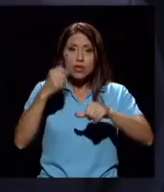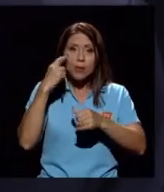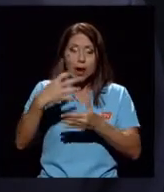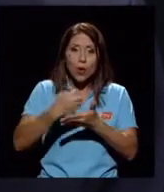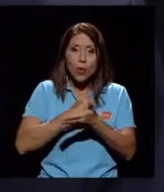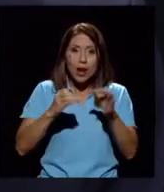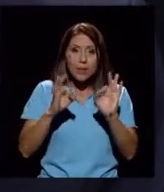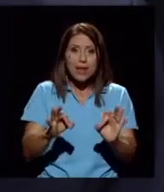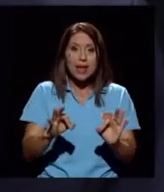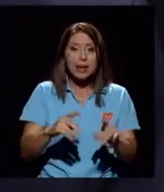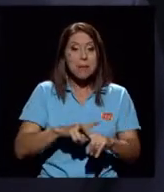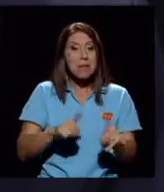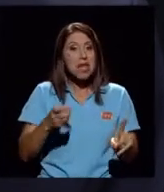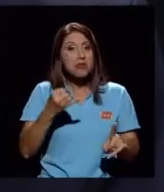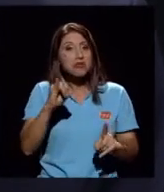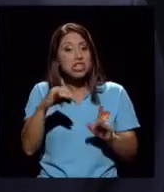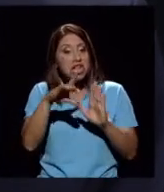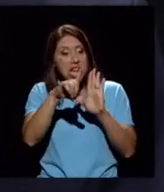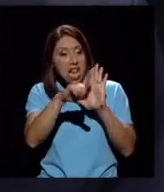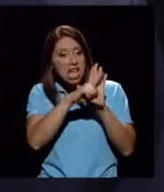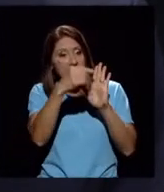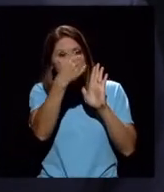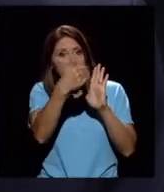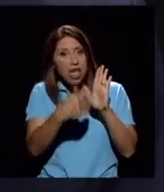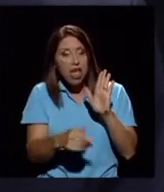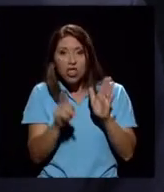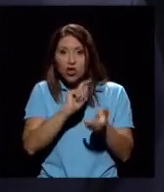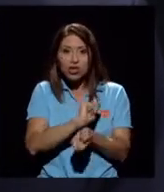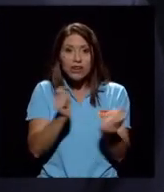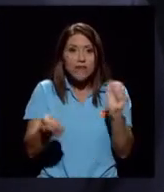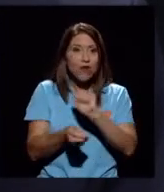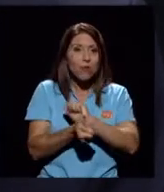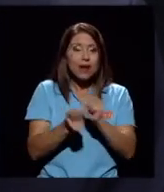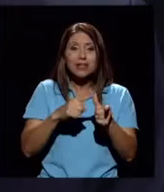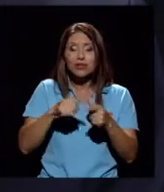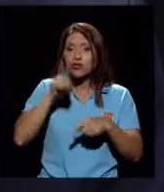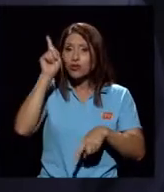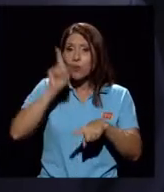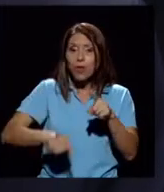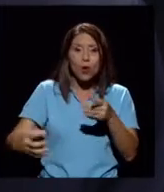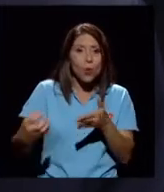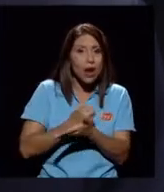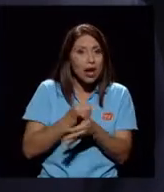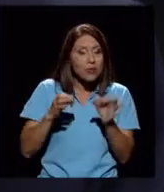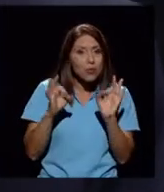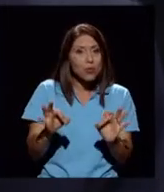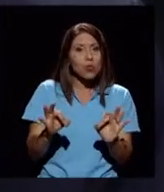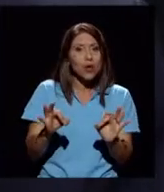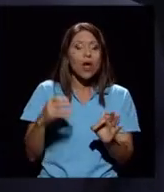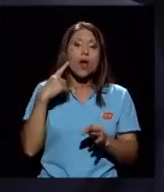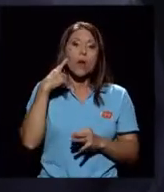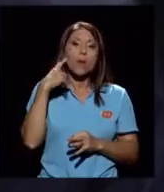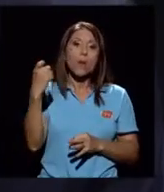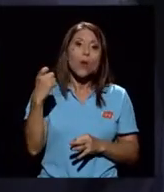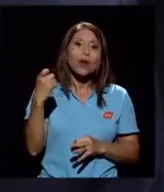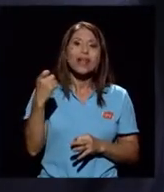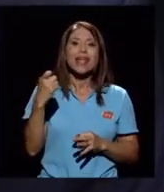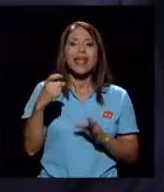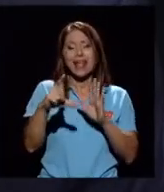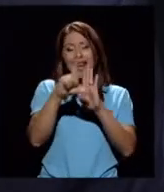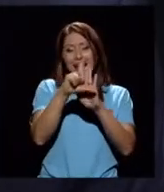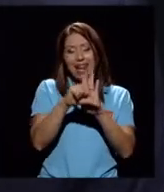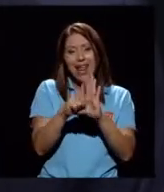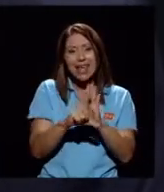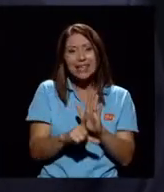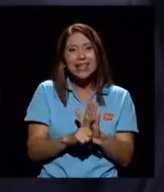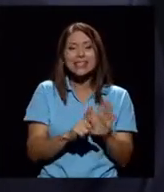mientras no se reforman las leyes nunca se va a poder cobrar lo que se te necesita a cobrar porque las leyes tienen una serie de su cap es que